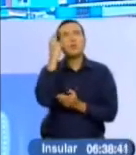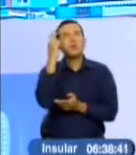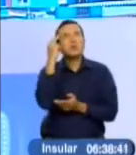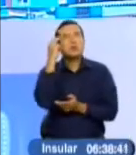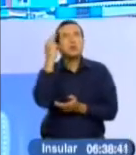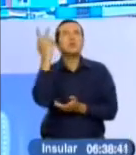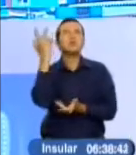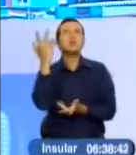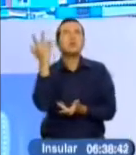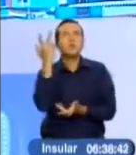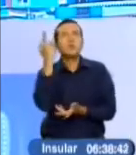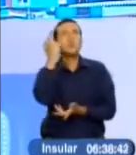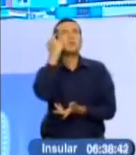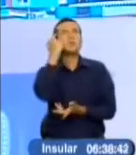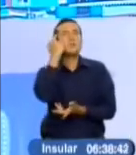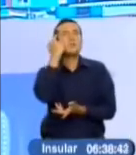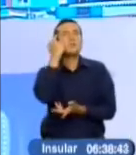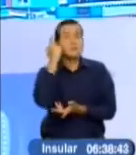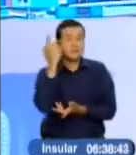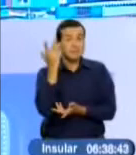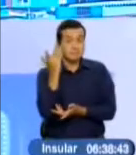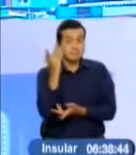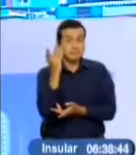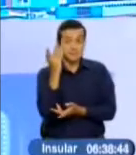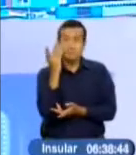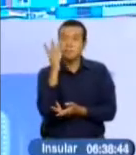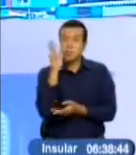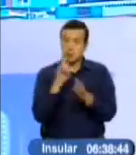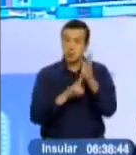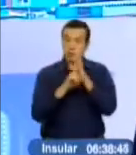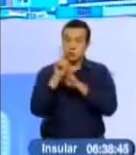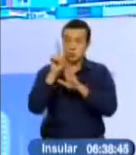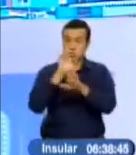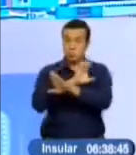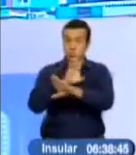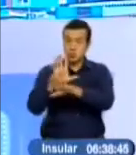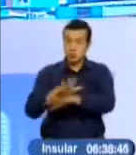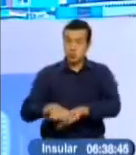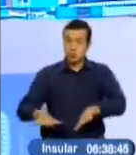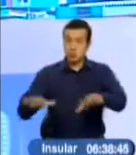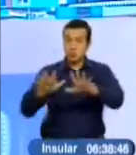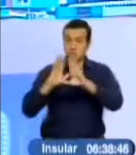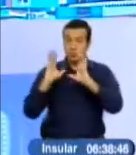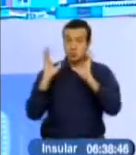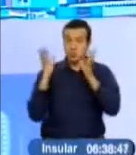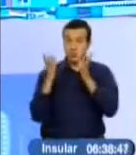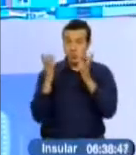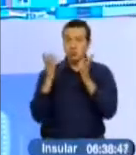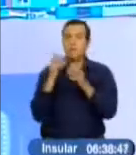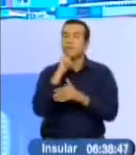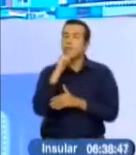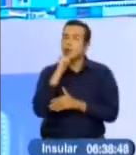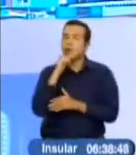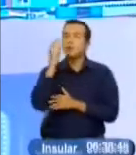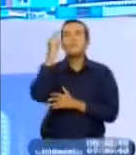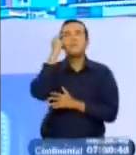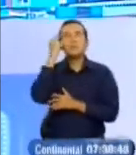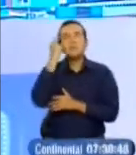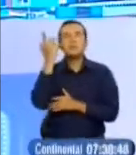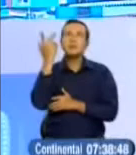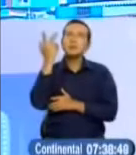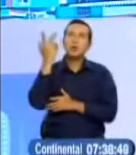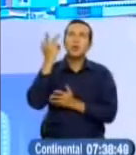y yo creo que en el fondo del fondo para el desarrollo rural y en particular para el sector agropecuario lo que hace falta es eso pensamiento